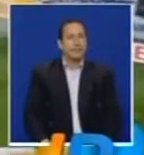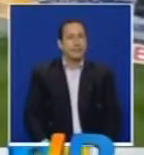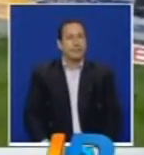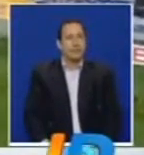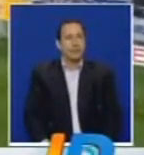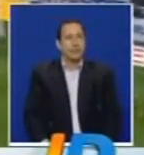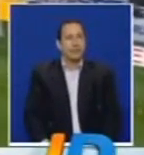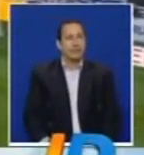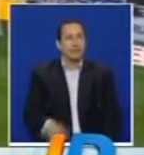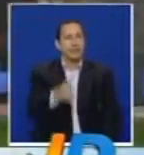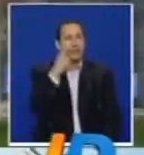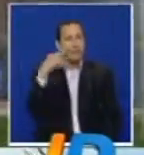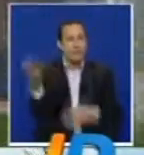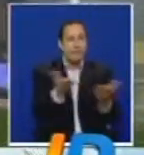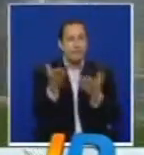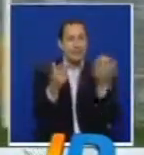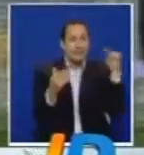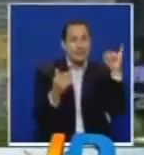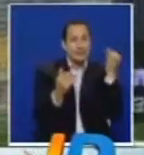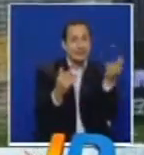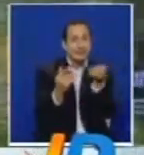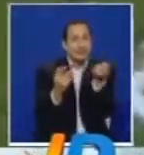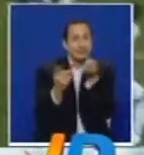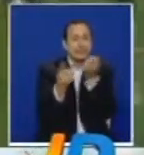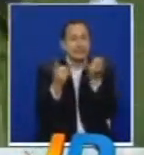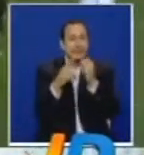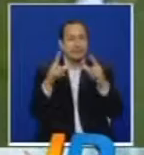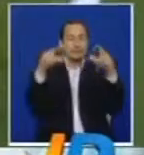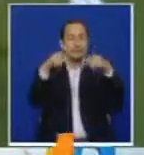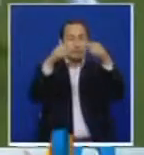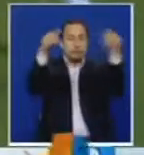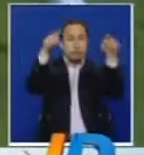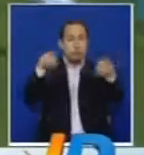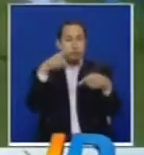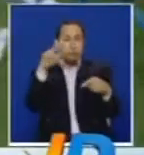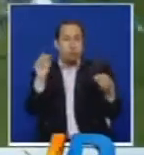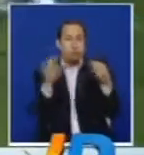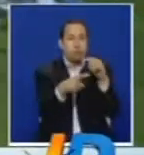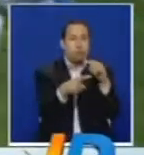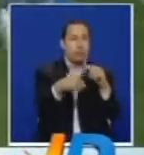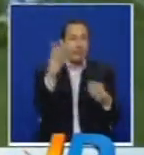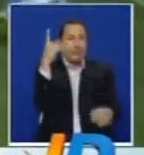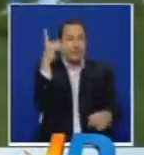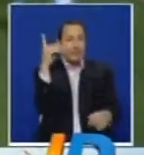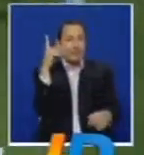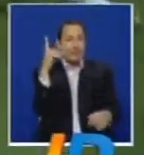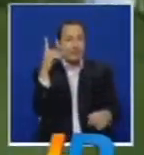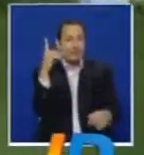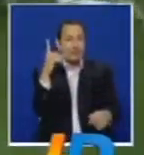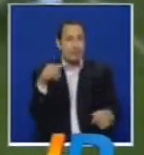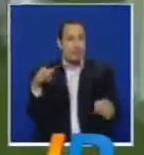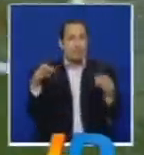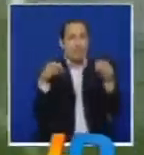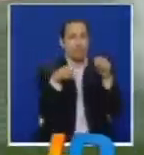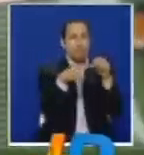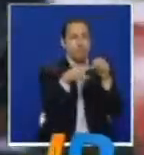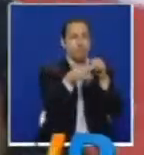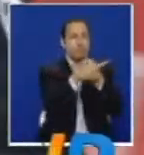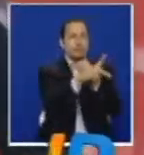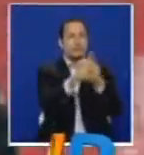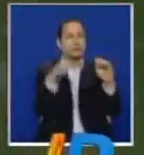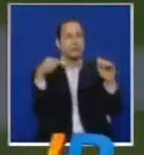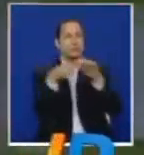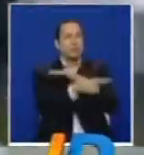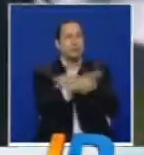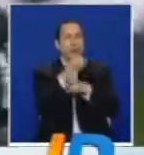Falcao recibe un pase por izquierda a pocos metros de la portería e impacta el balón con la pierna derecha, conectando con el fondo de la red.